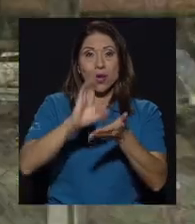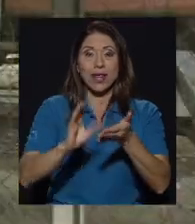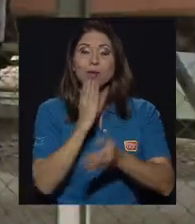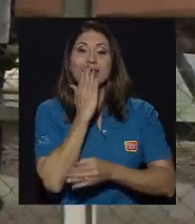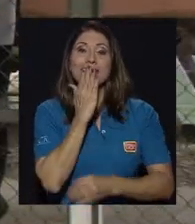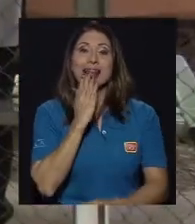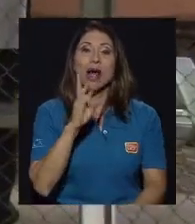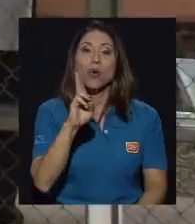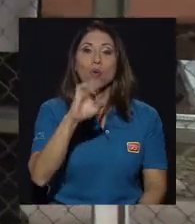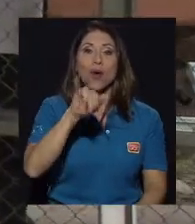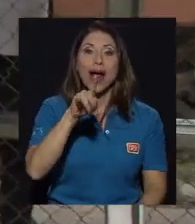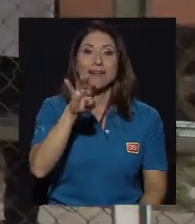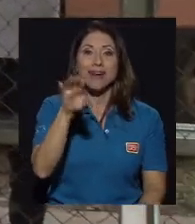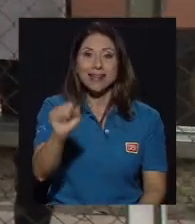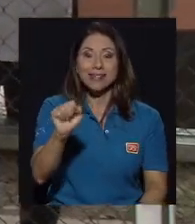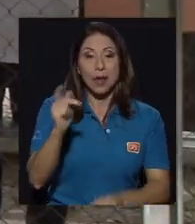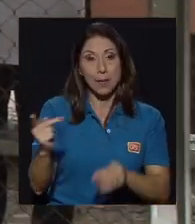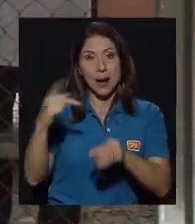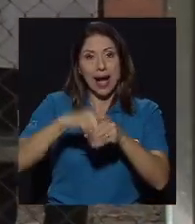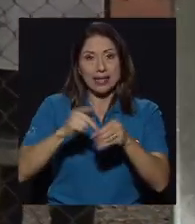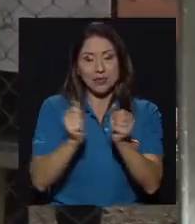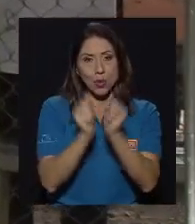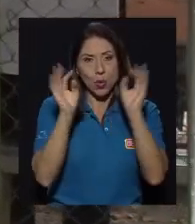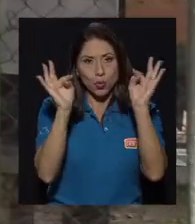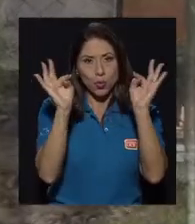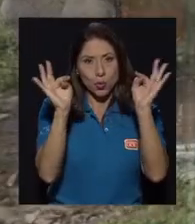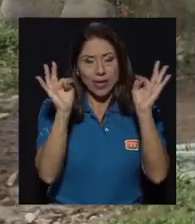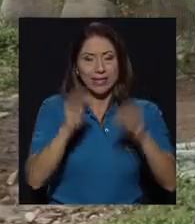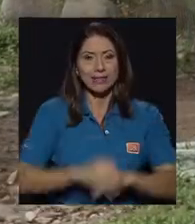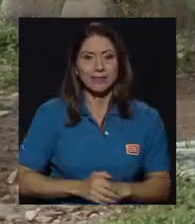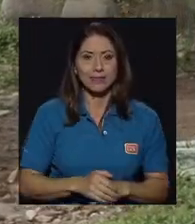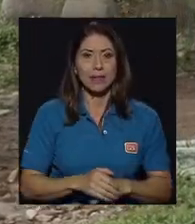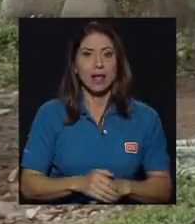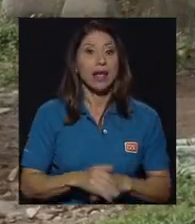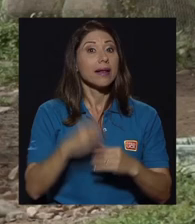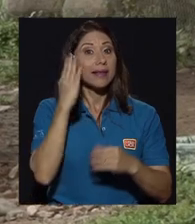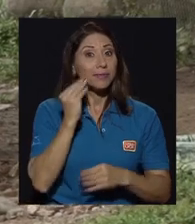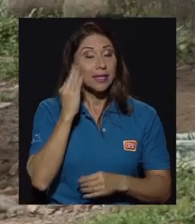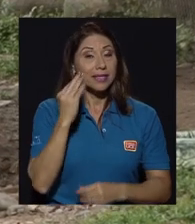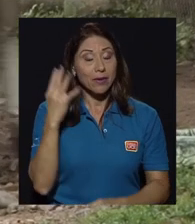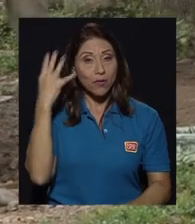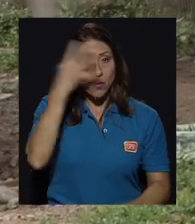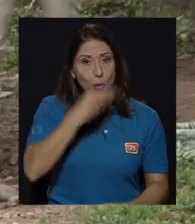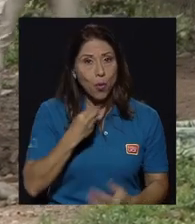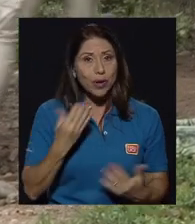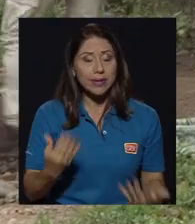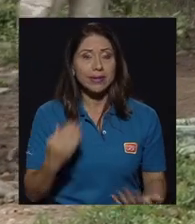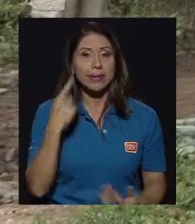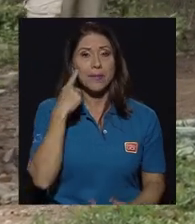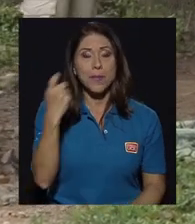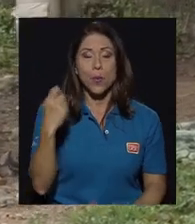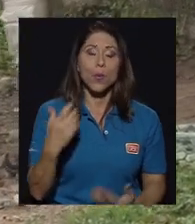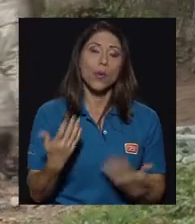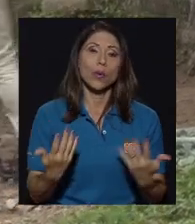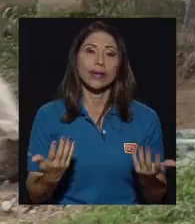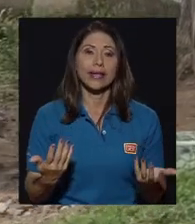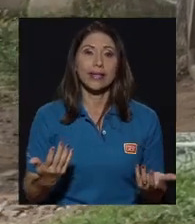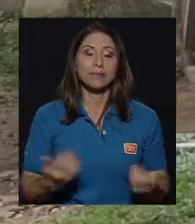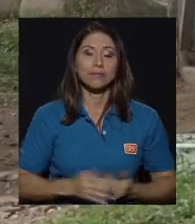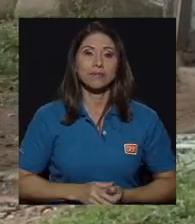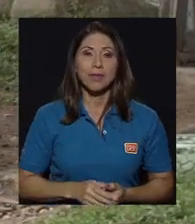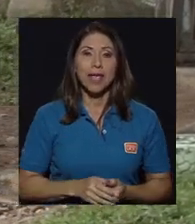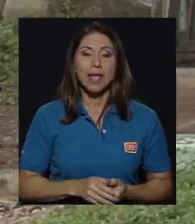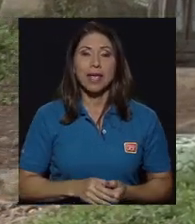Ujarrás participaron de este proyecto con tutorías. La experiencia fue bastante, bastante bonita porque,